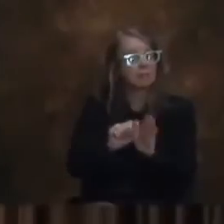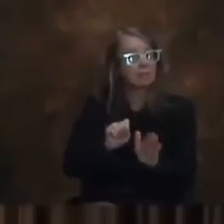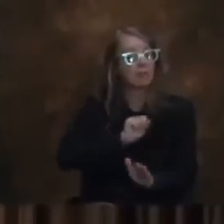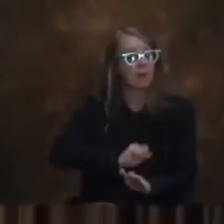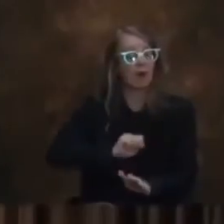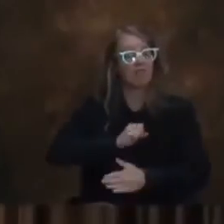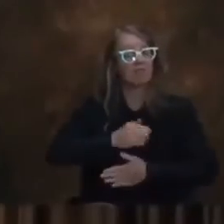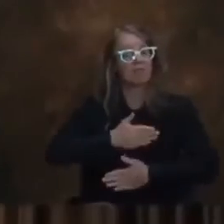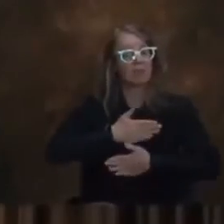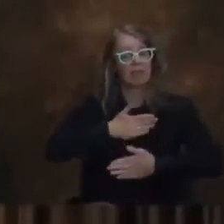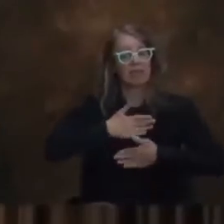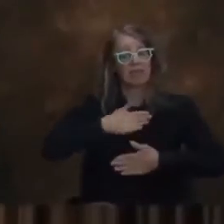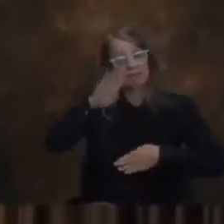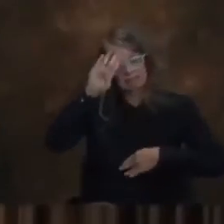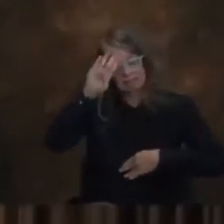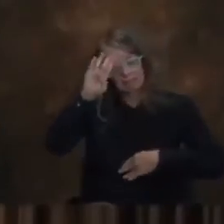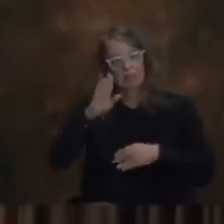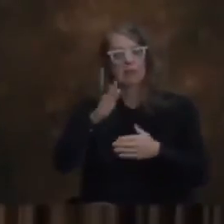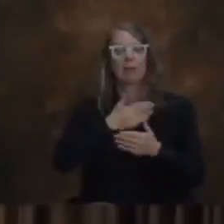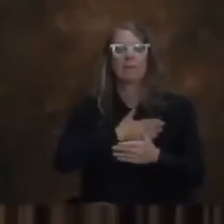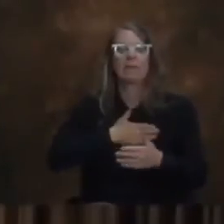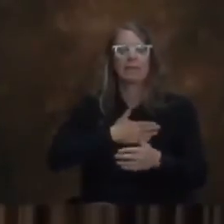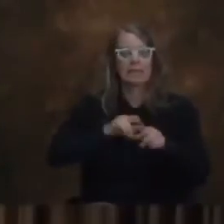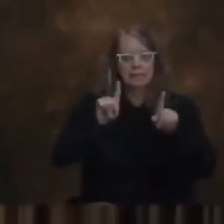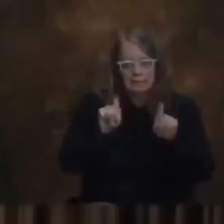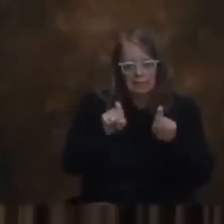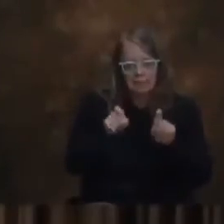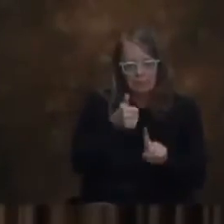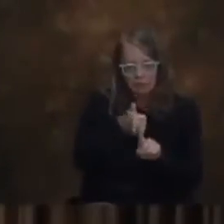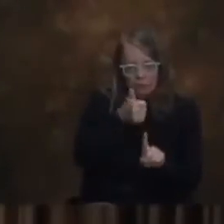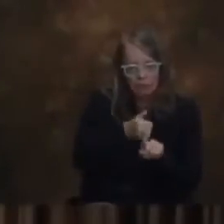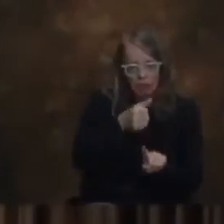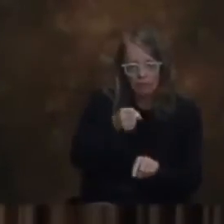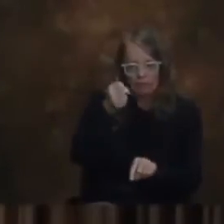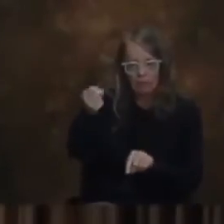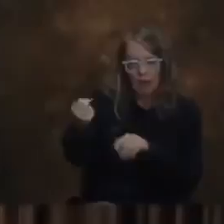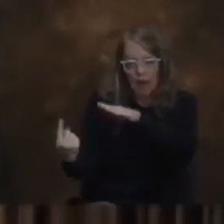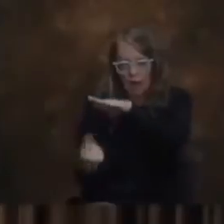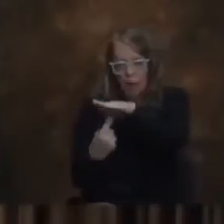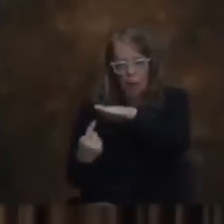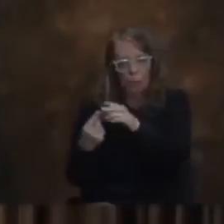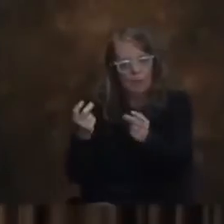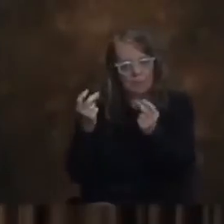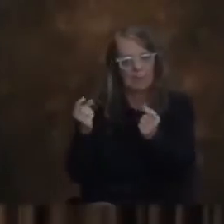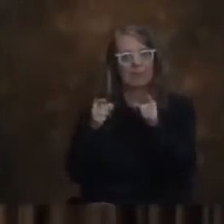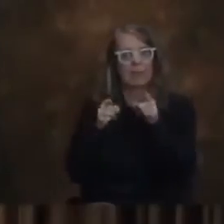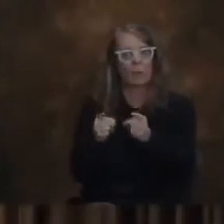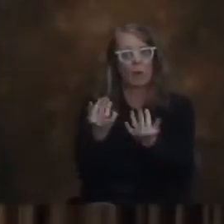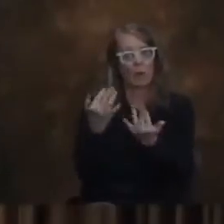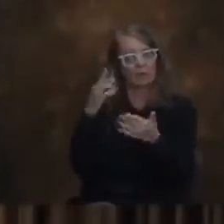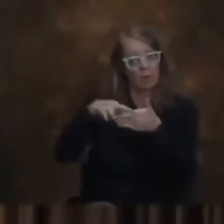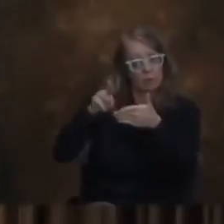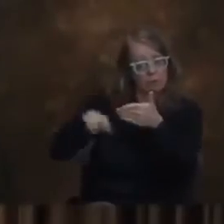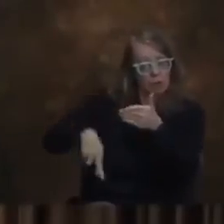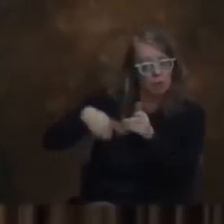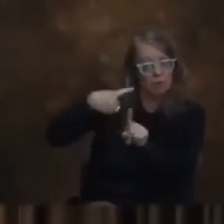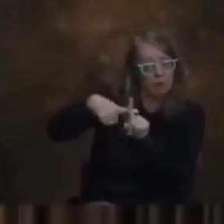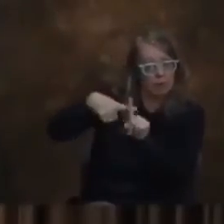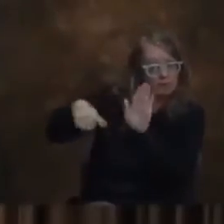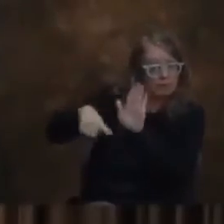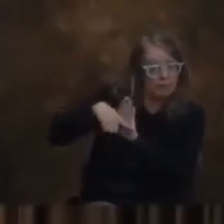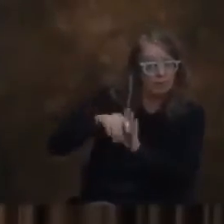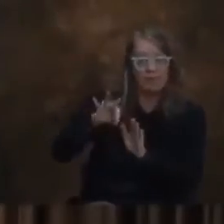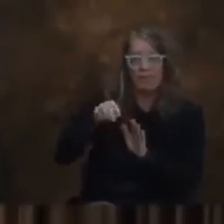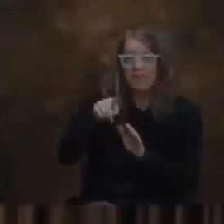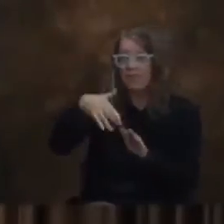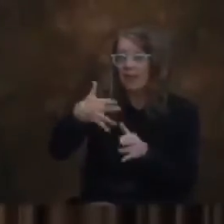kobe 19 favor de toman una prueba y no esperen para los resultados para aislarse sino